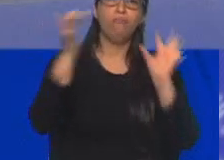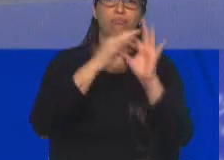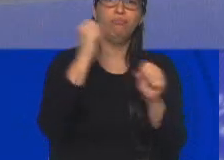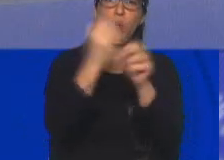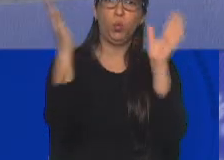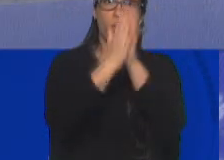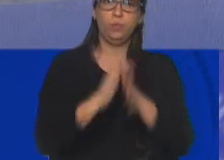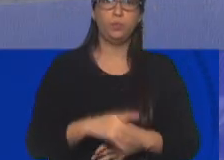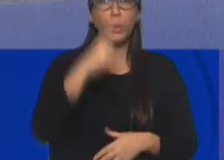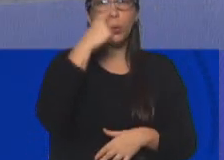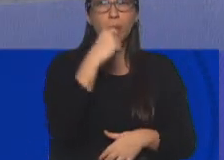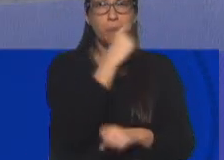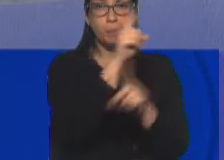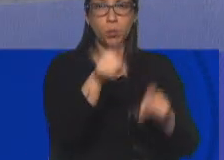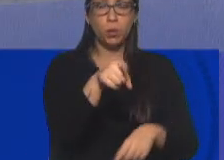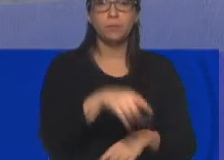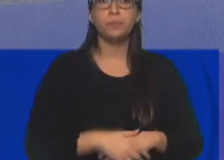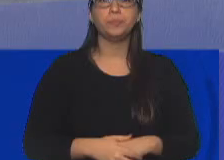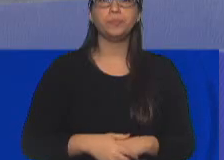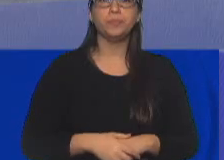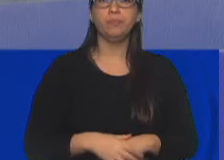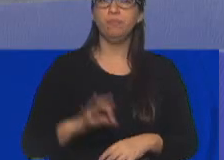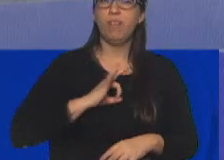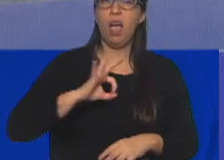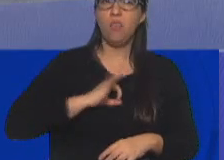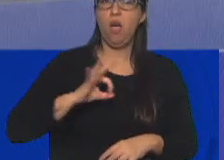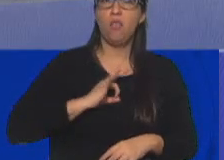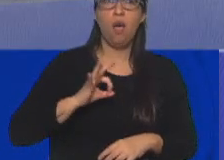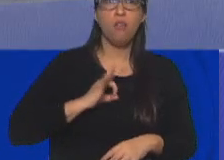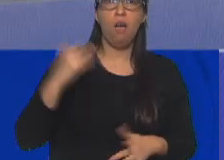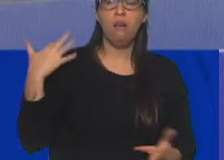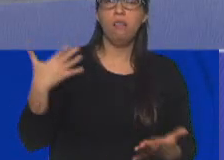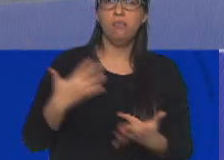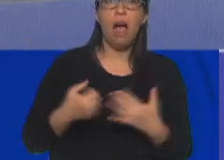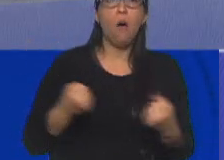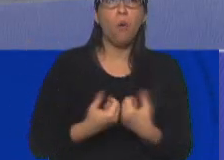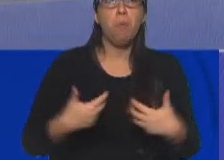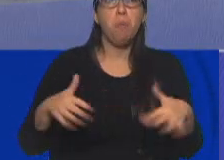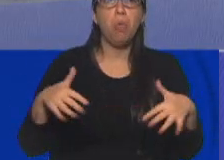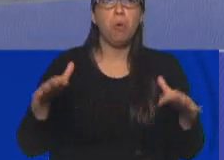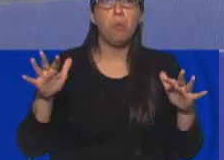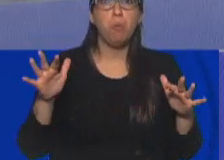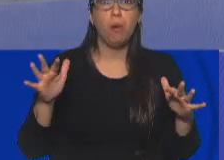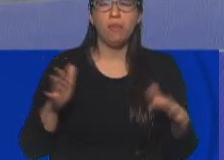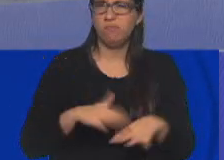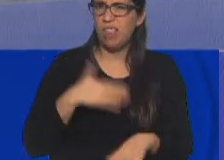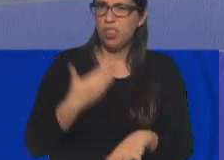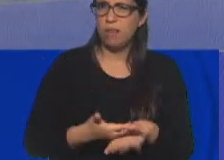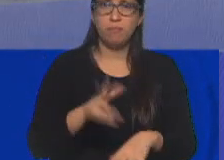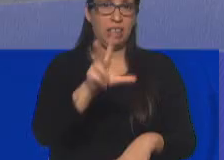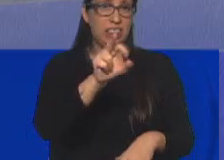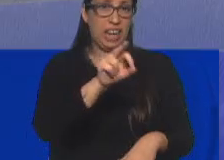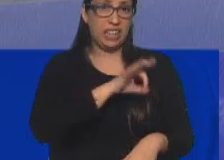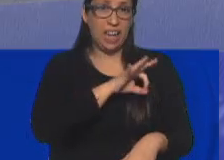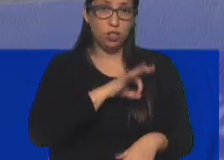¿no? Emanuel, la última pregunta. ¿Por qué hace años que venimos hablando de este posible acuerdo y no se concreta? Bueno, porque es muy complejo. ¿Cuánto hace venimos hablando de esto? 30 años y